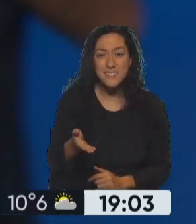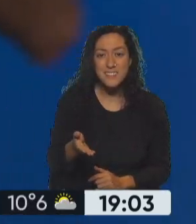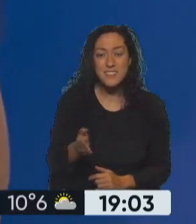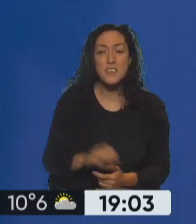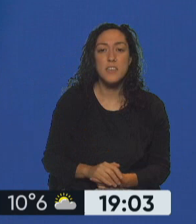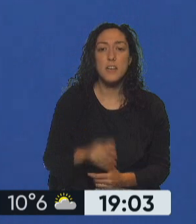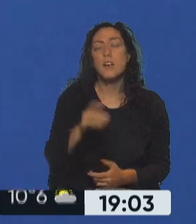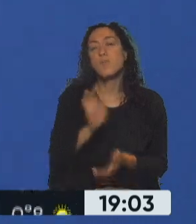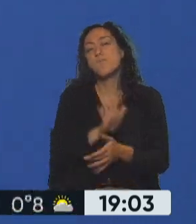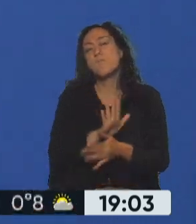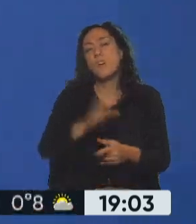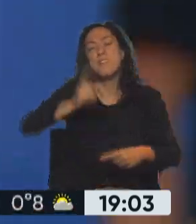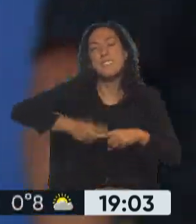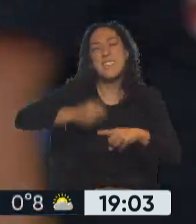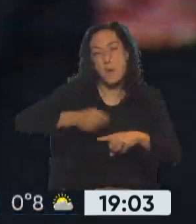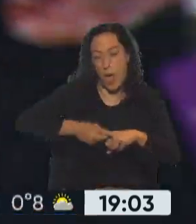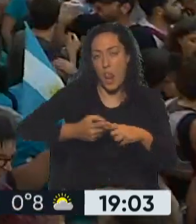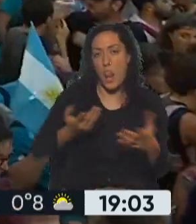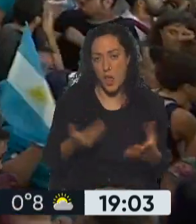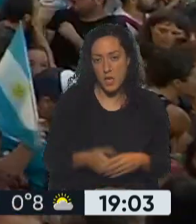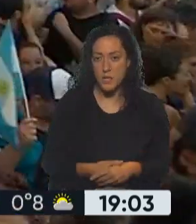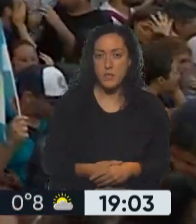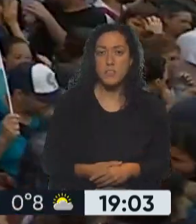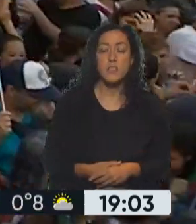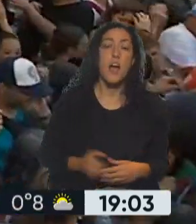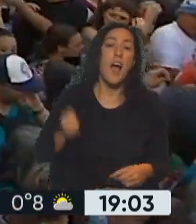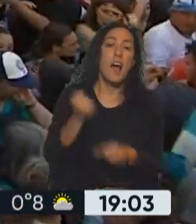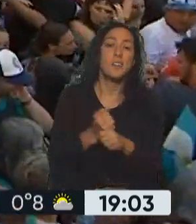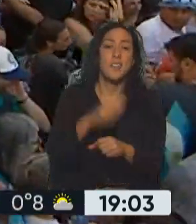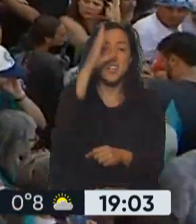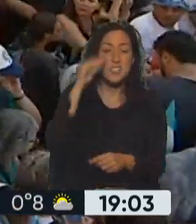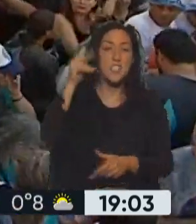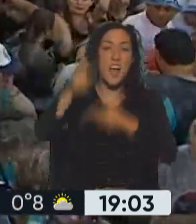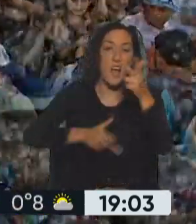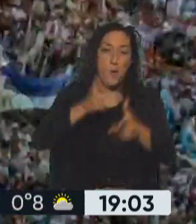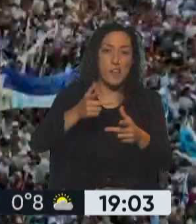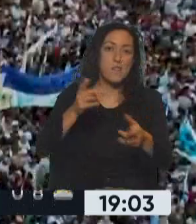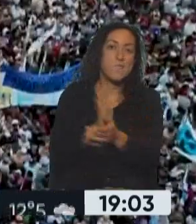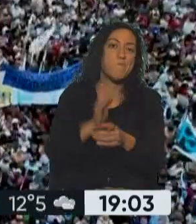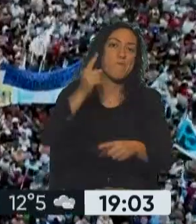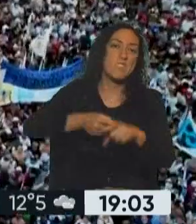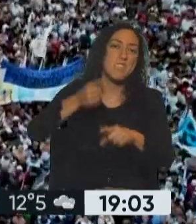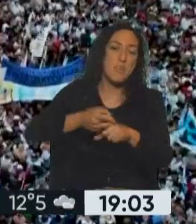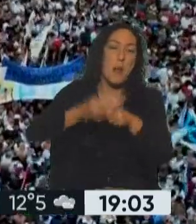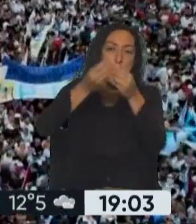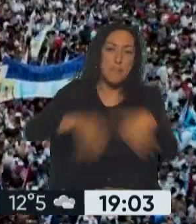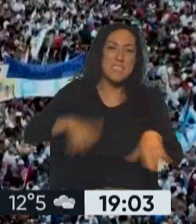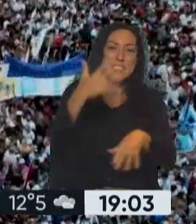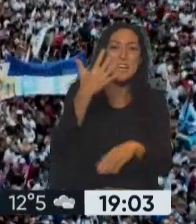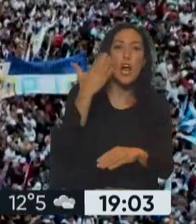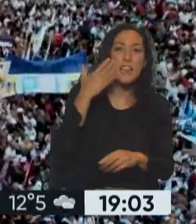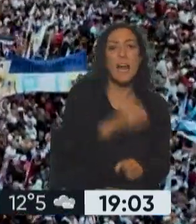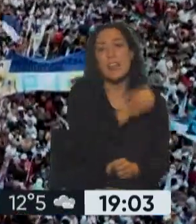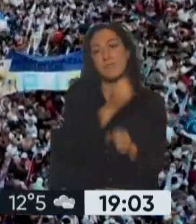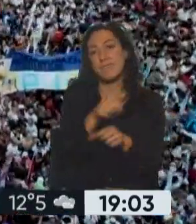de festival, digamos, claro, durante esta espera que comenzó a las 5 de la tarde. Entonces, bueno, había